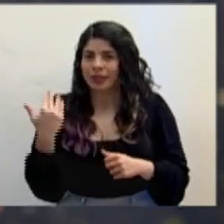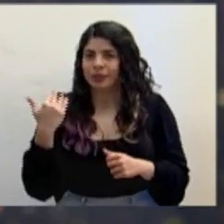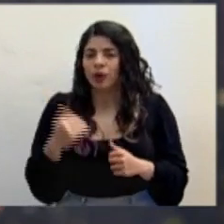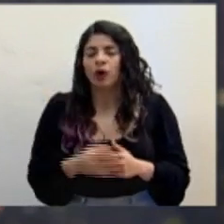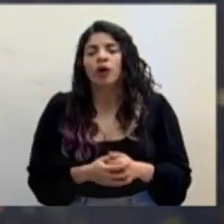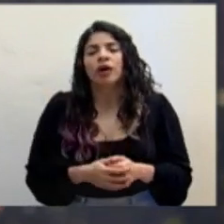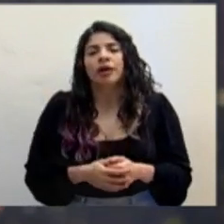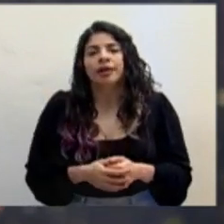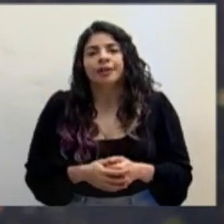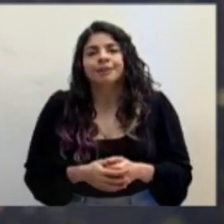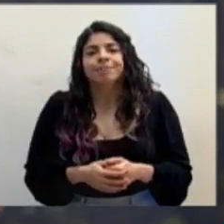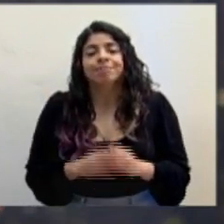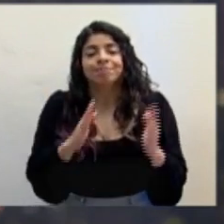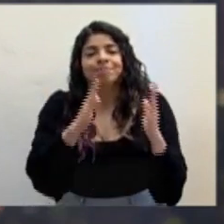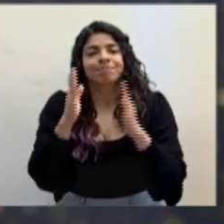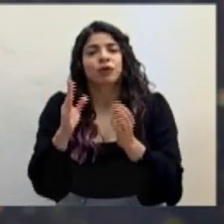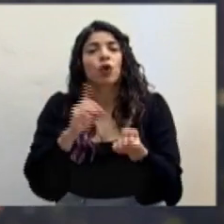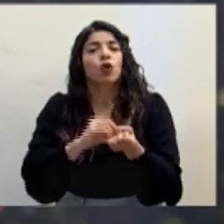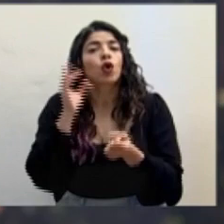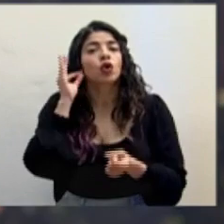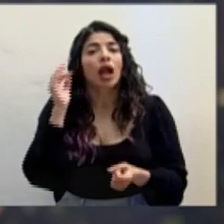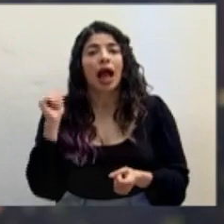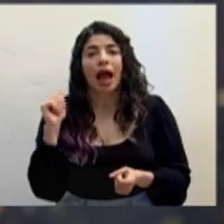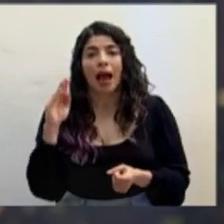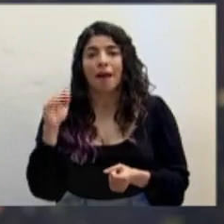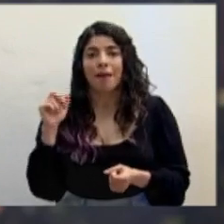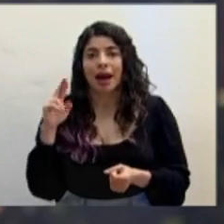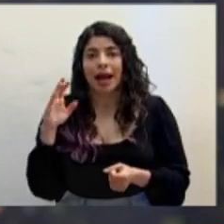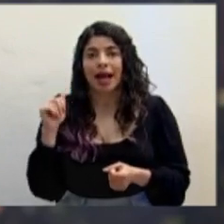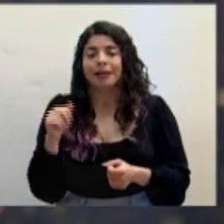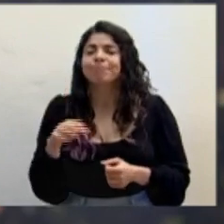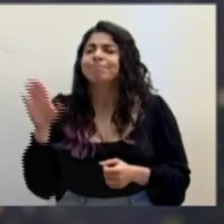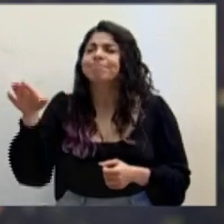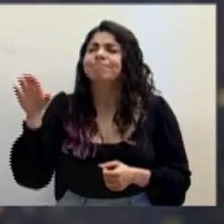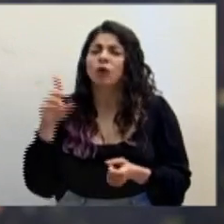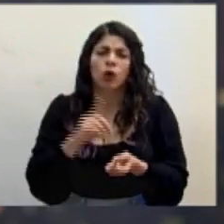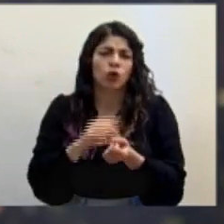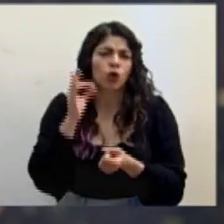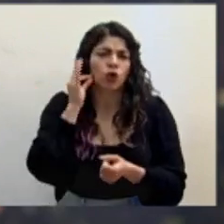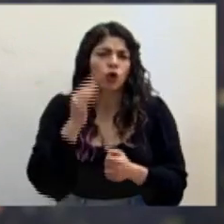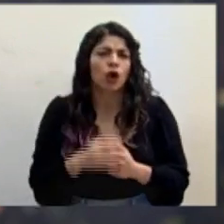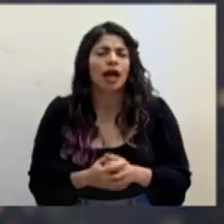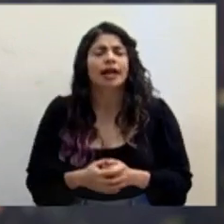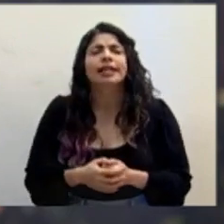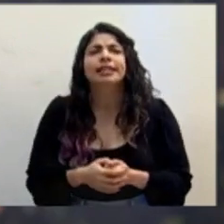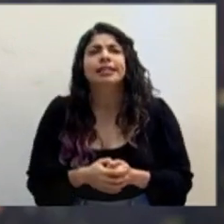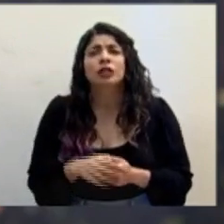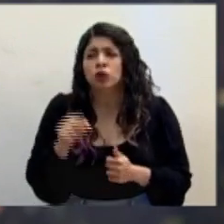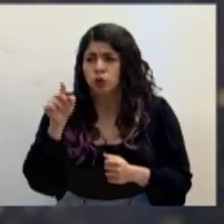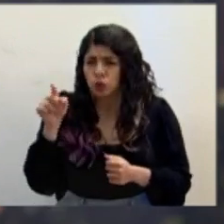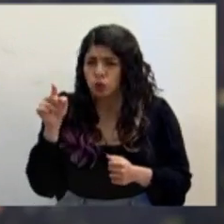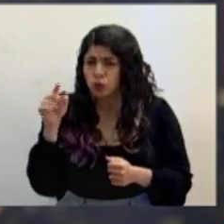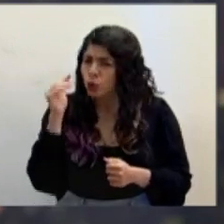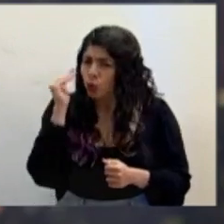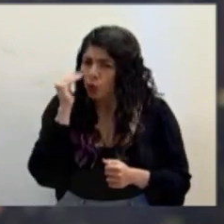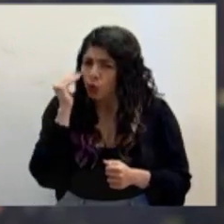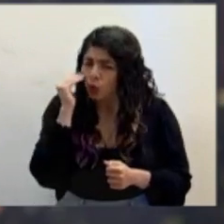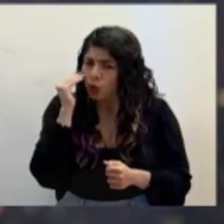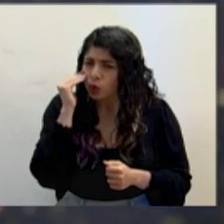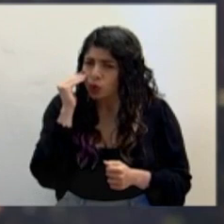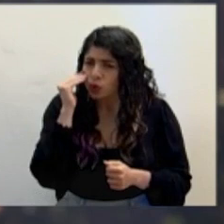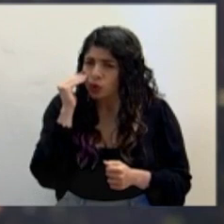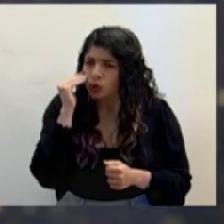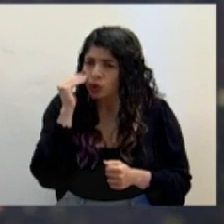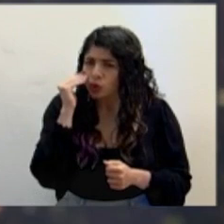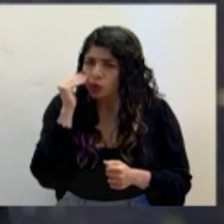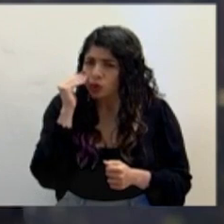recientemente. Para la doctora Abarca, doctora, ¿tiene conocimiento la